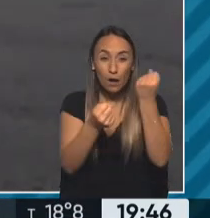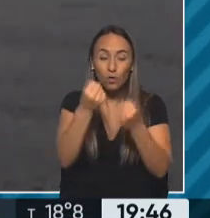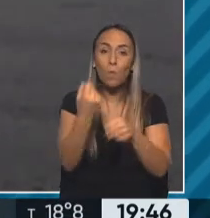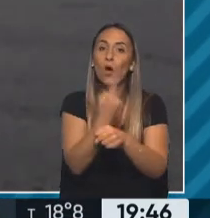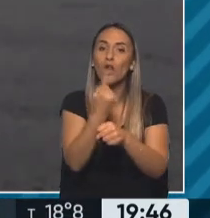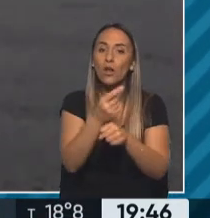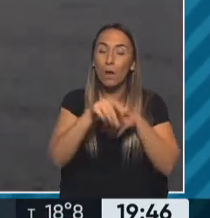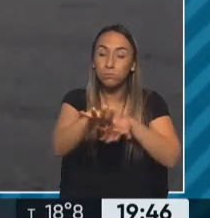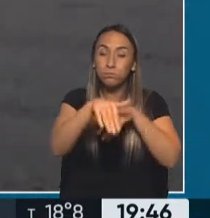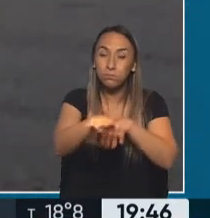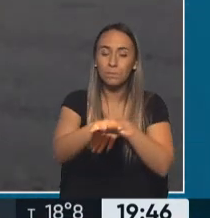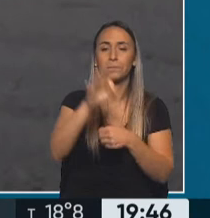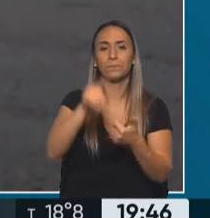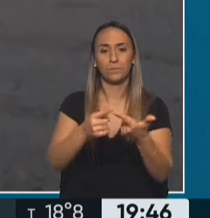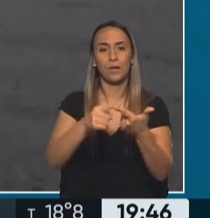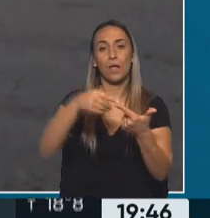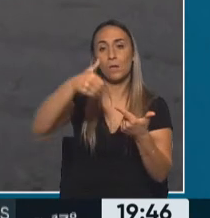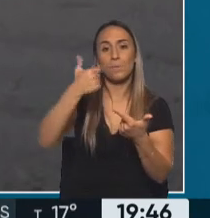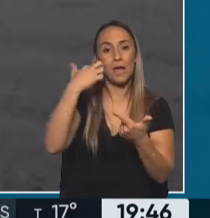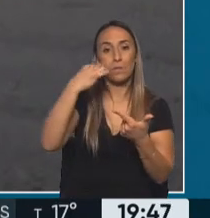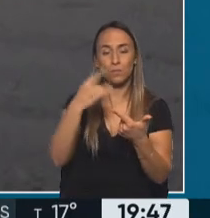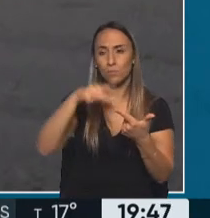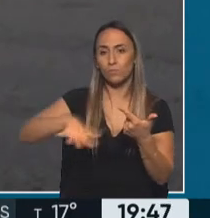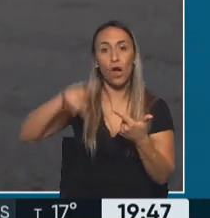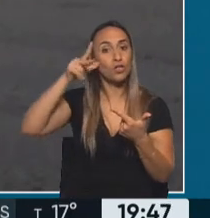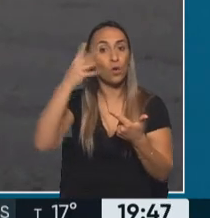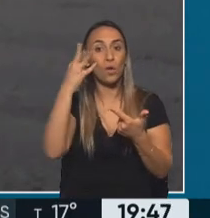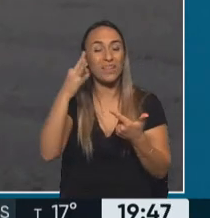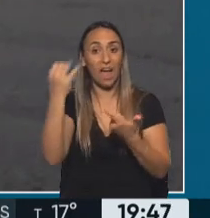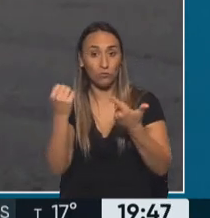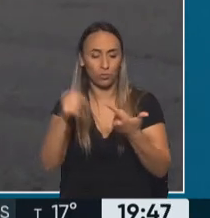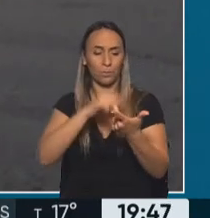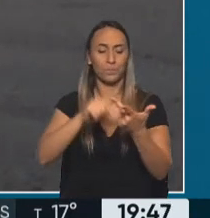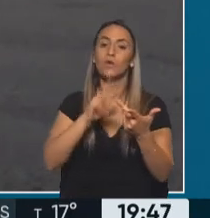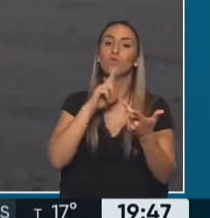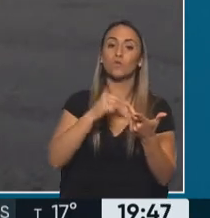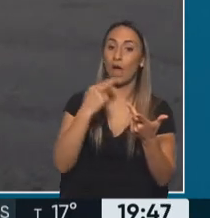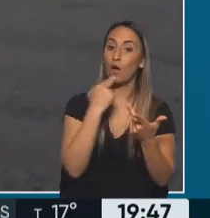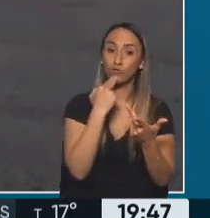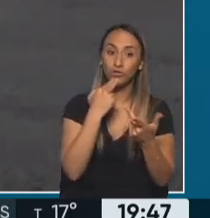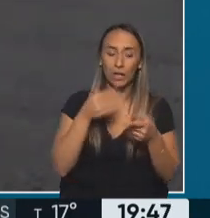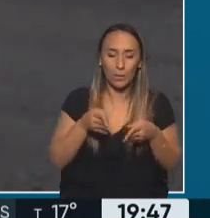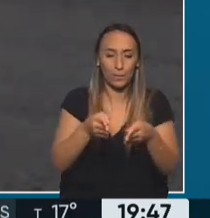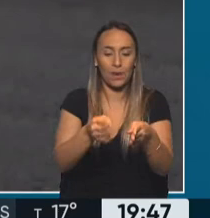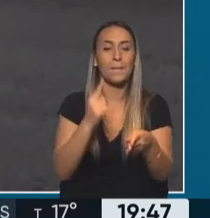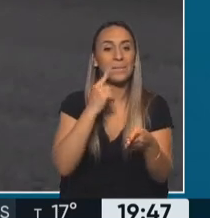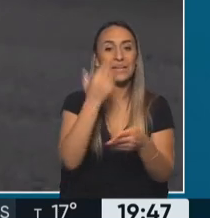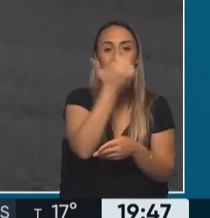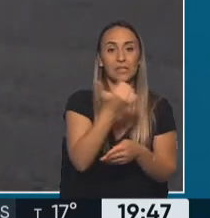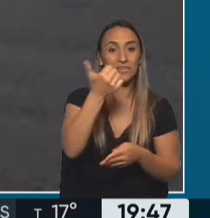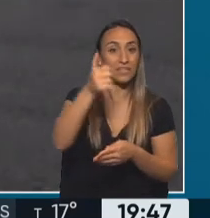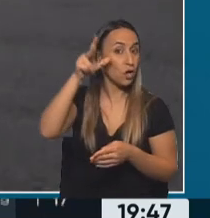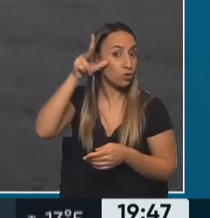por maipú 840 y en la ruta 11 por la huella mil 668